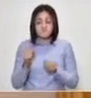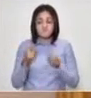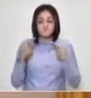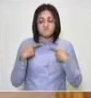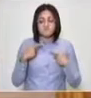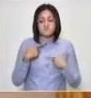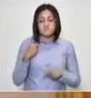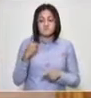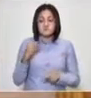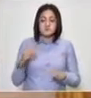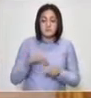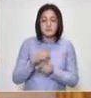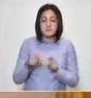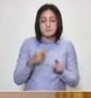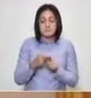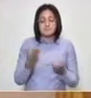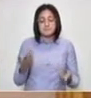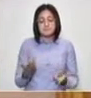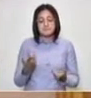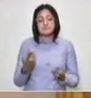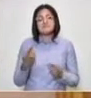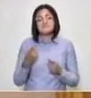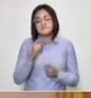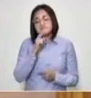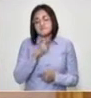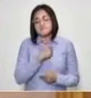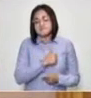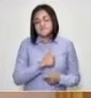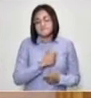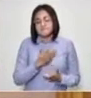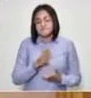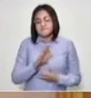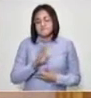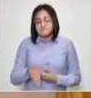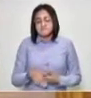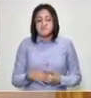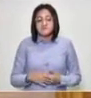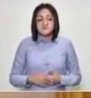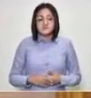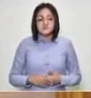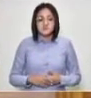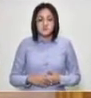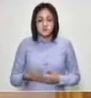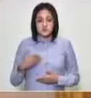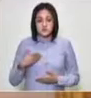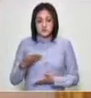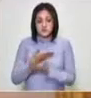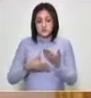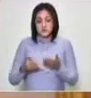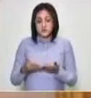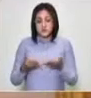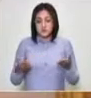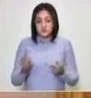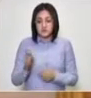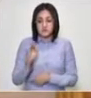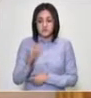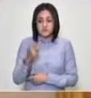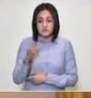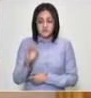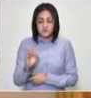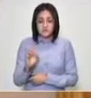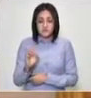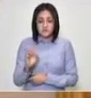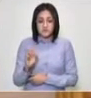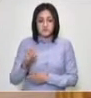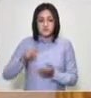vio, que fue víctima de este hecho. Quiero compartir que la Fiscalía General del